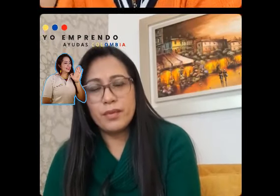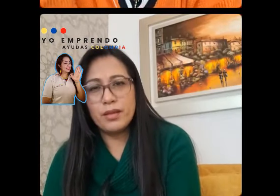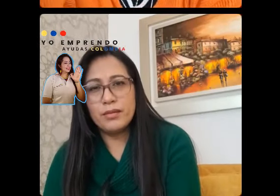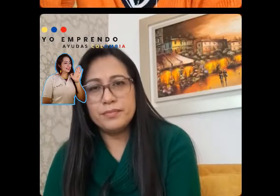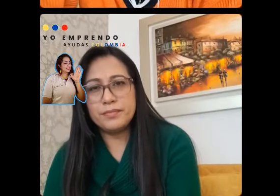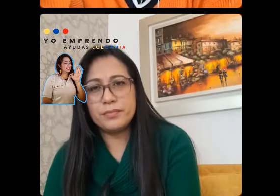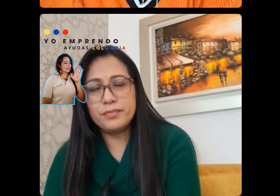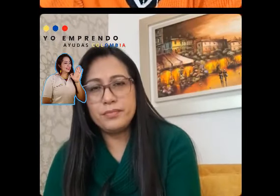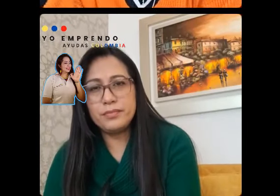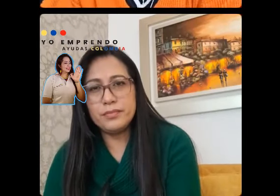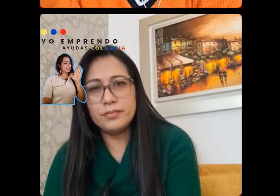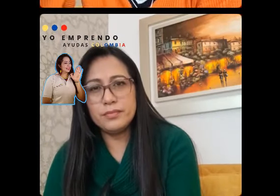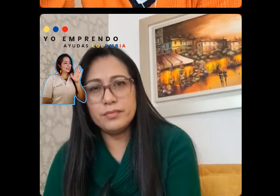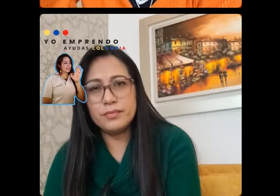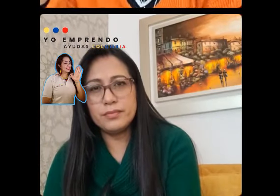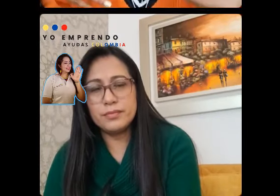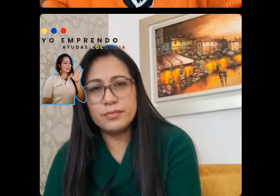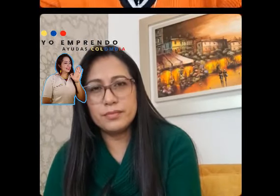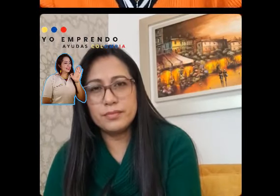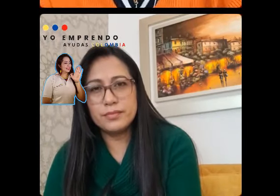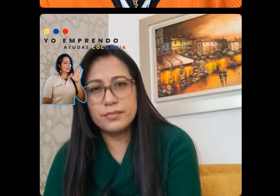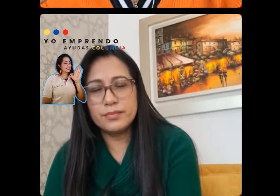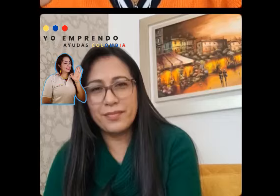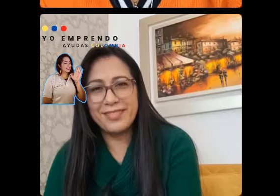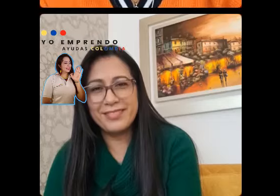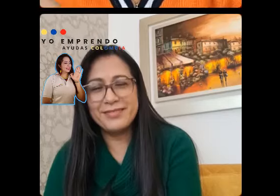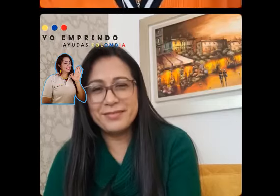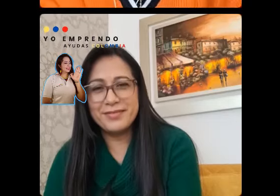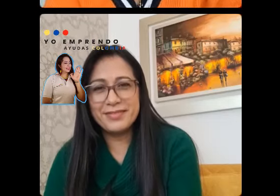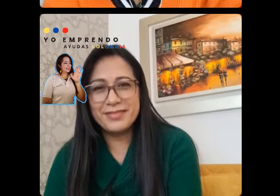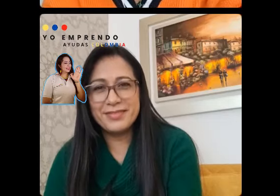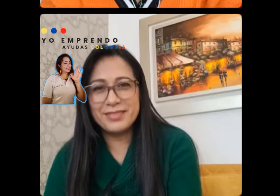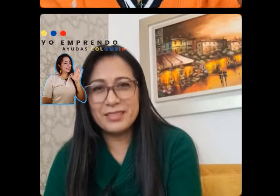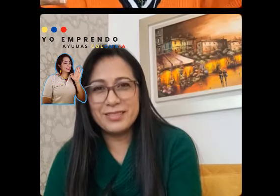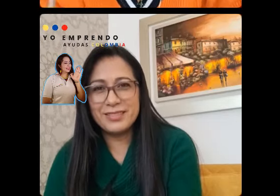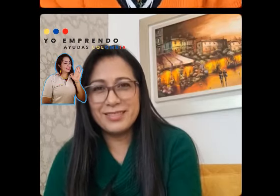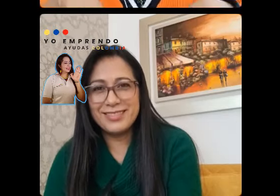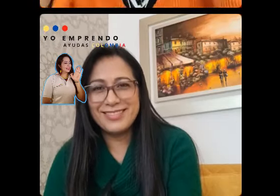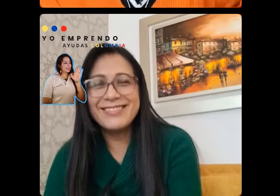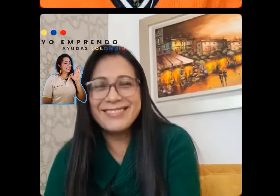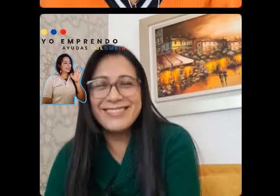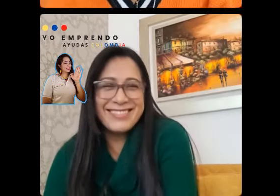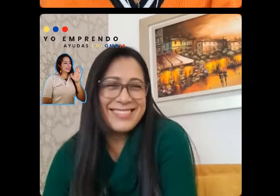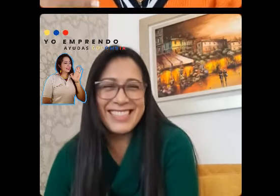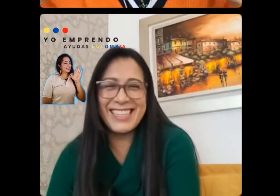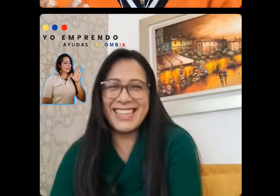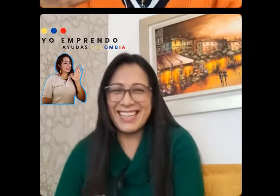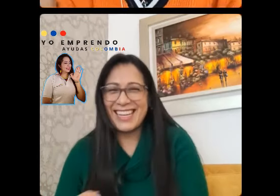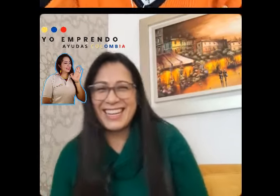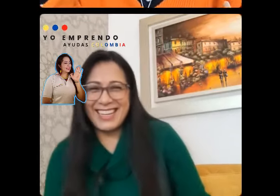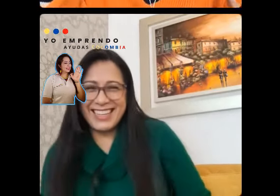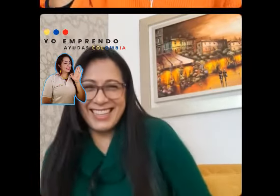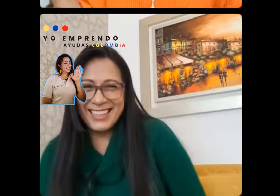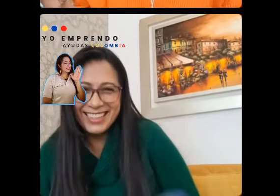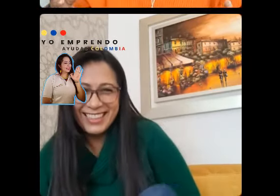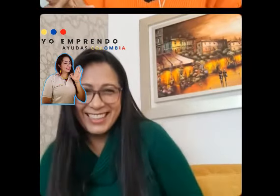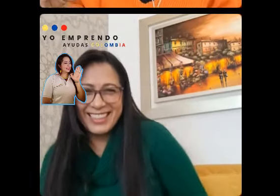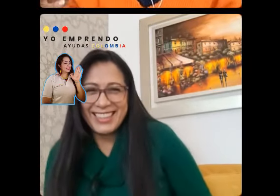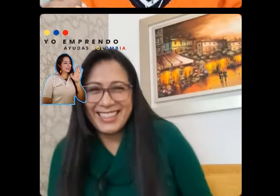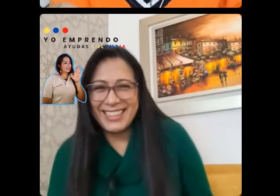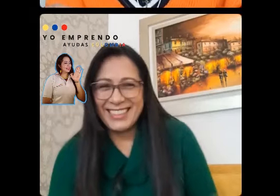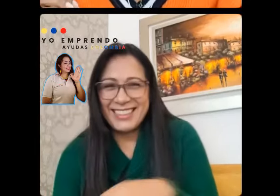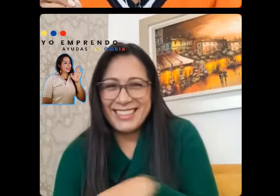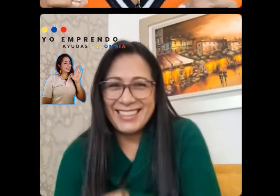salir del tema de renta ciudadana porque obviamente hay muchas preguntas pero como ya la misma doctora Johana me dijo que cuando quiera hacemos Live entonces en los próximos lives podemos seguir hablando de estos